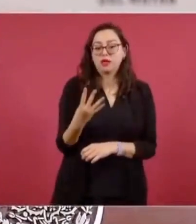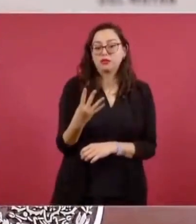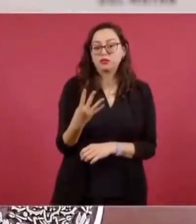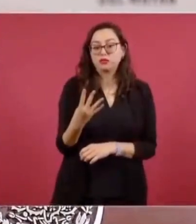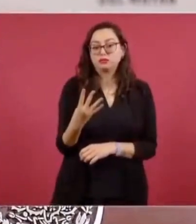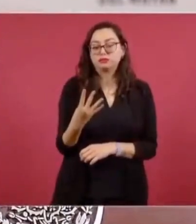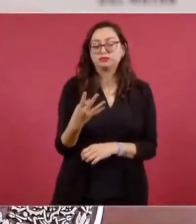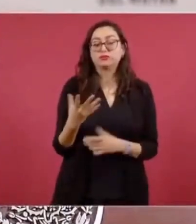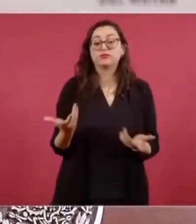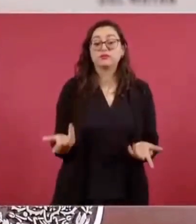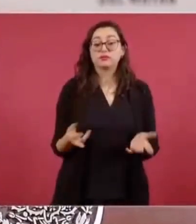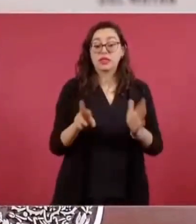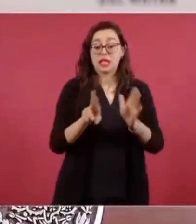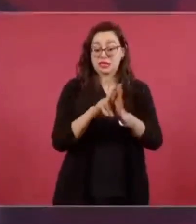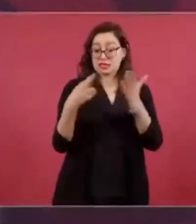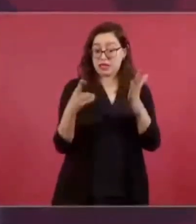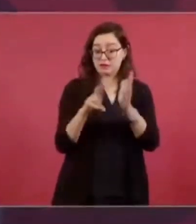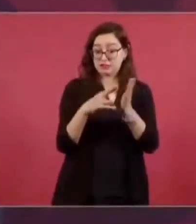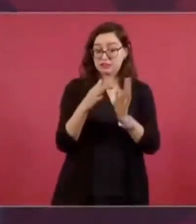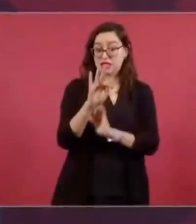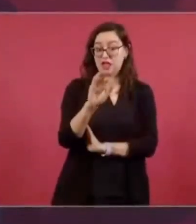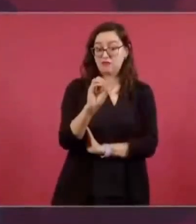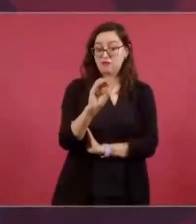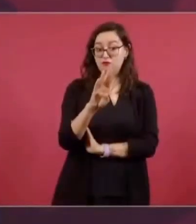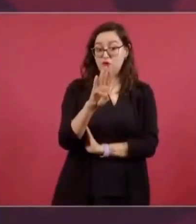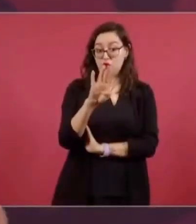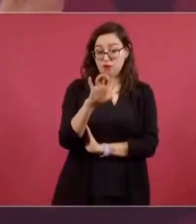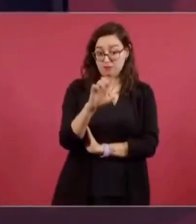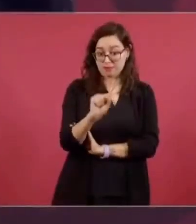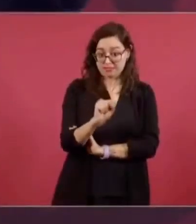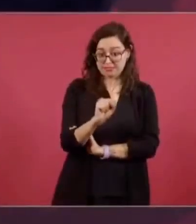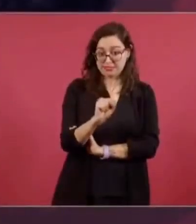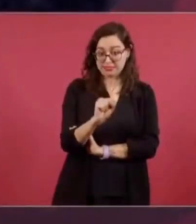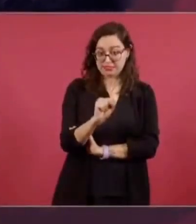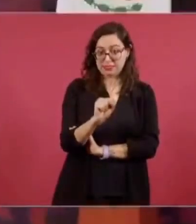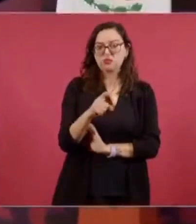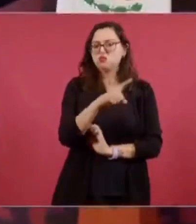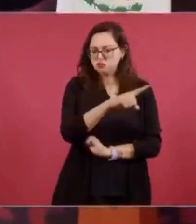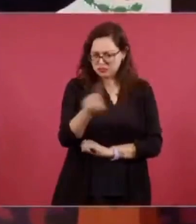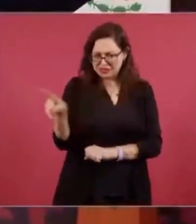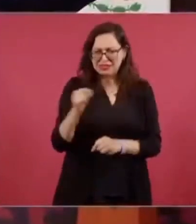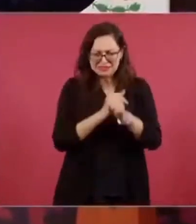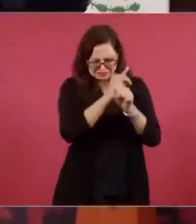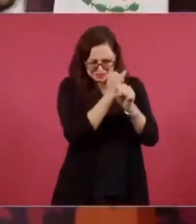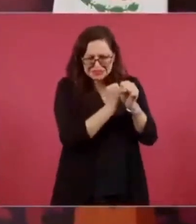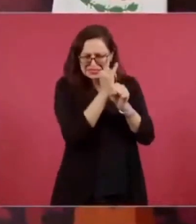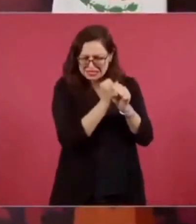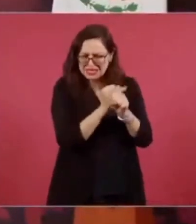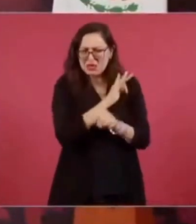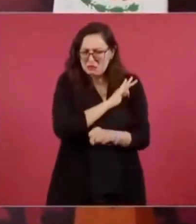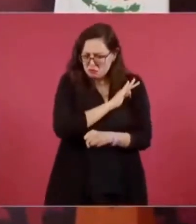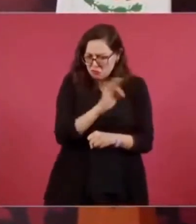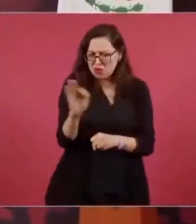en la revista Forbes, pueden ir a una hemeroteca